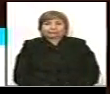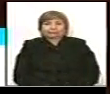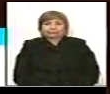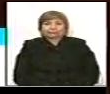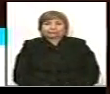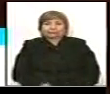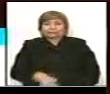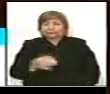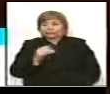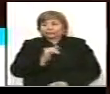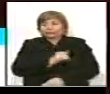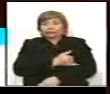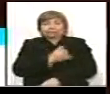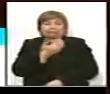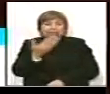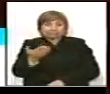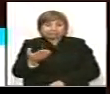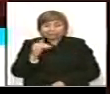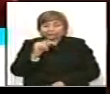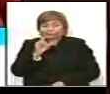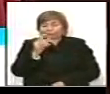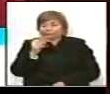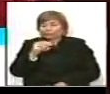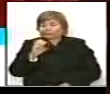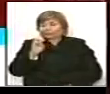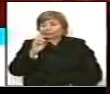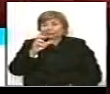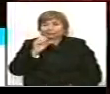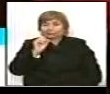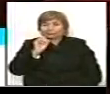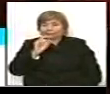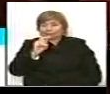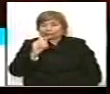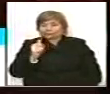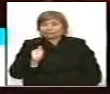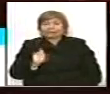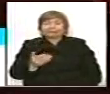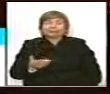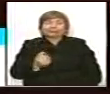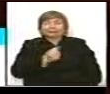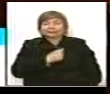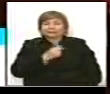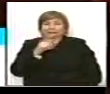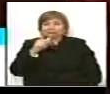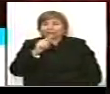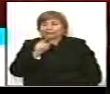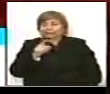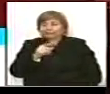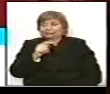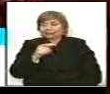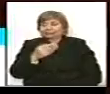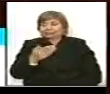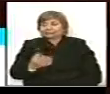Mi querida Juanita, mi querida Elcita, mi querida Lisette, etcétera.